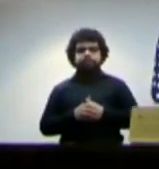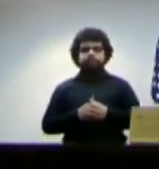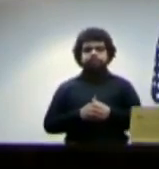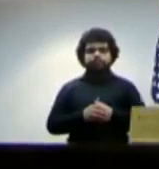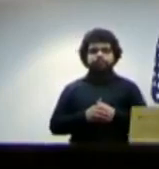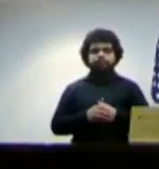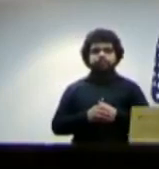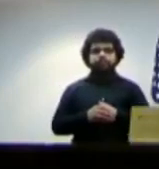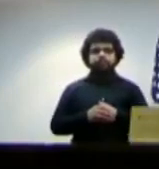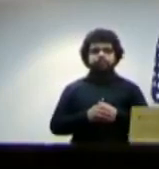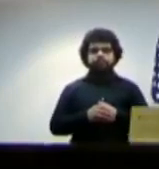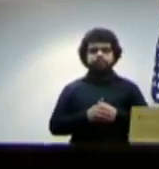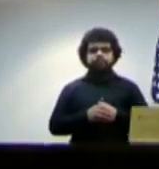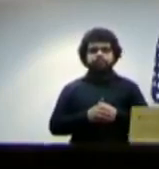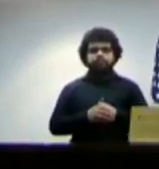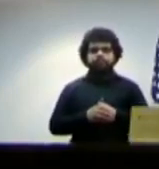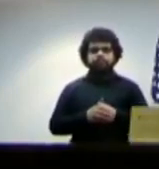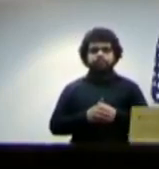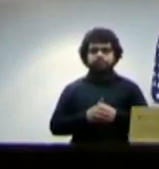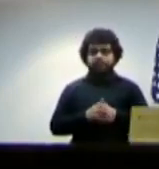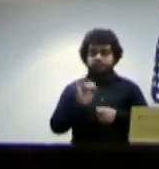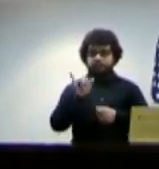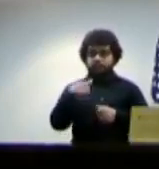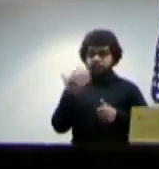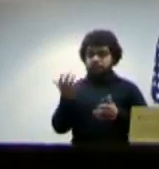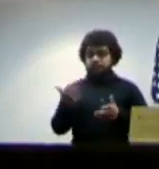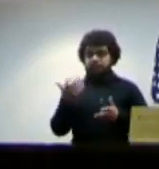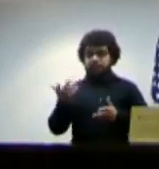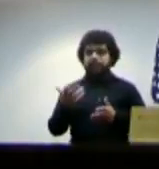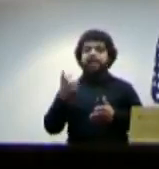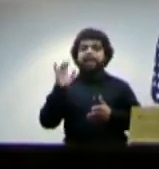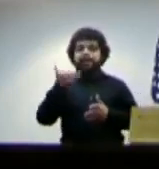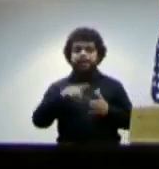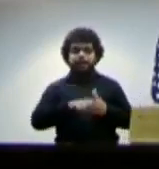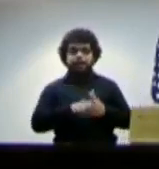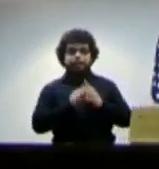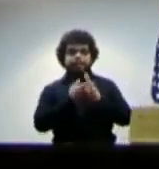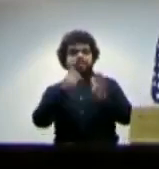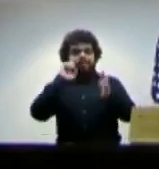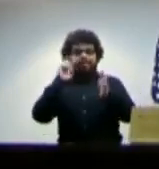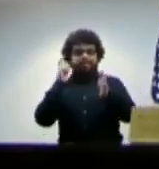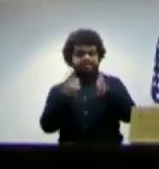Y se, básicamente de ahí, entonces es que se empiezan a identificar